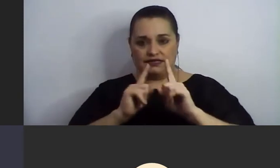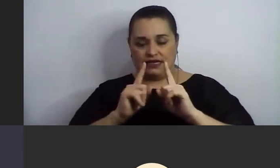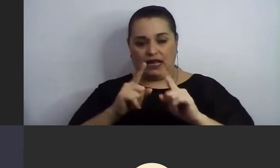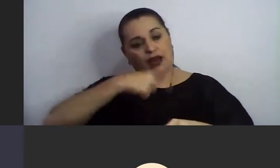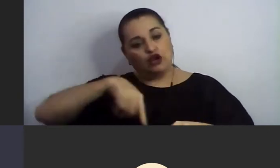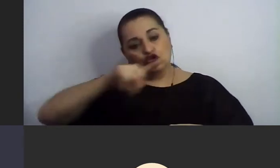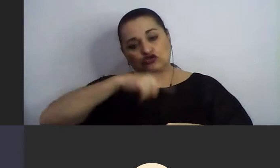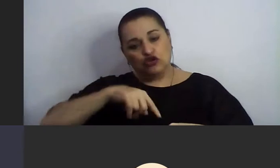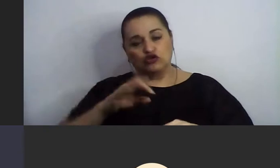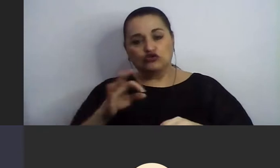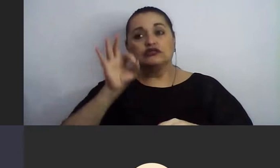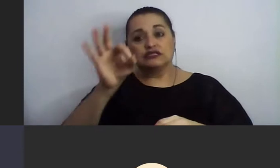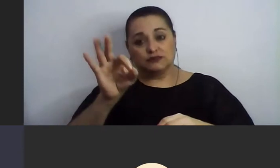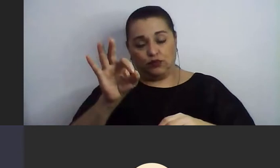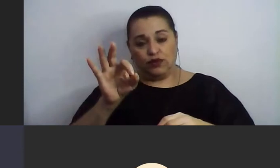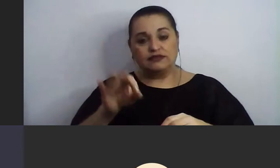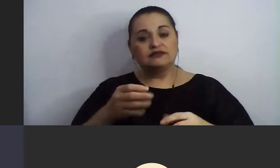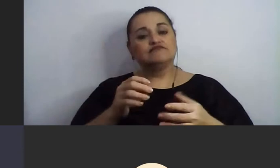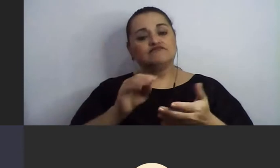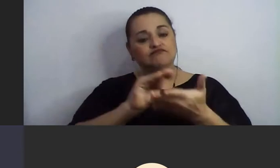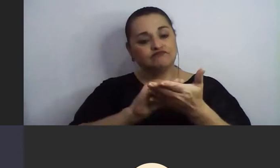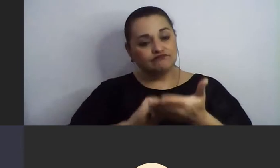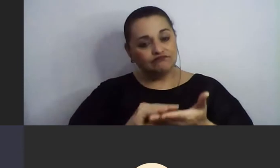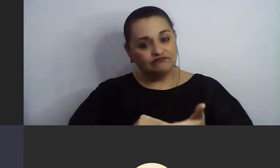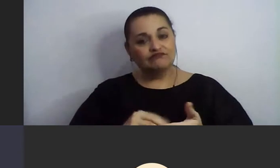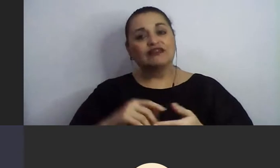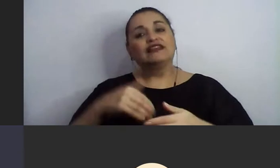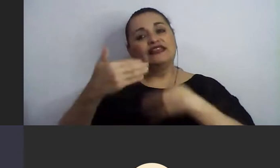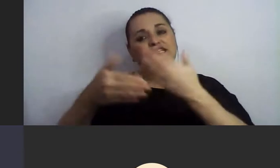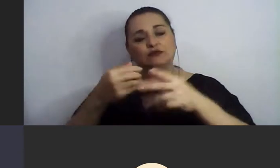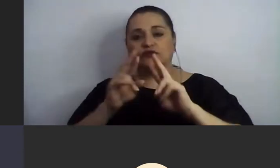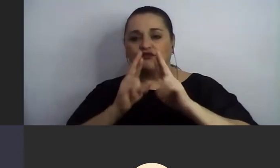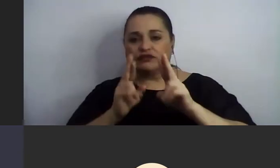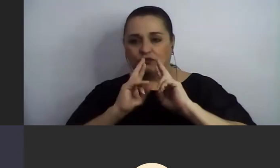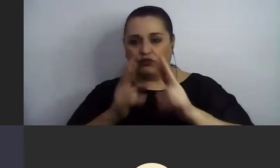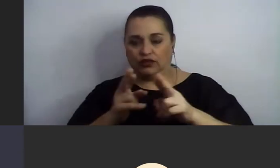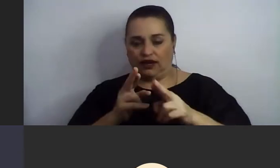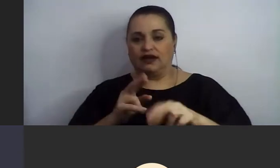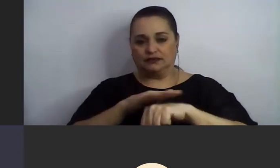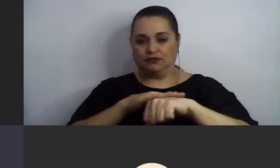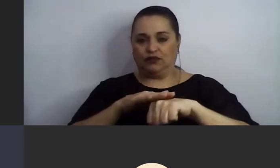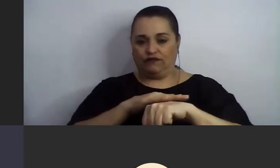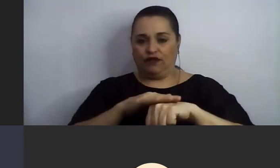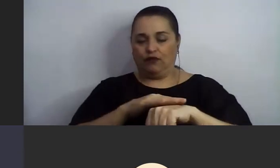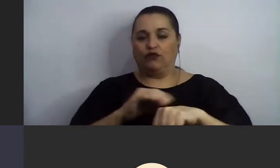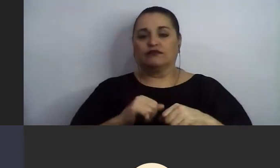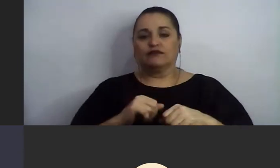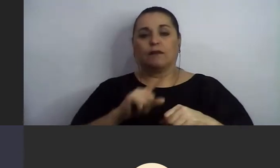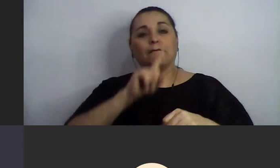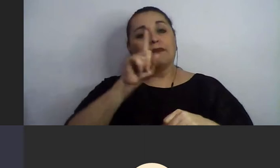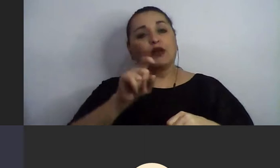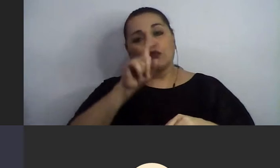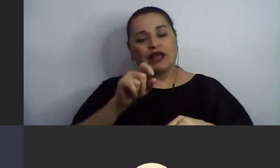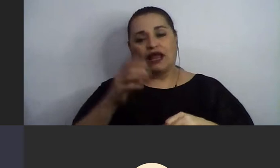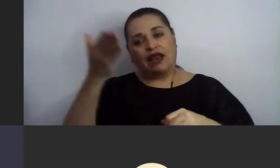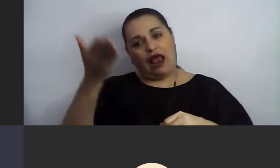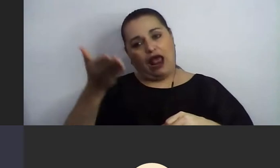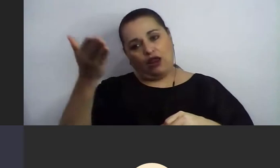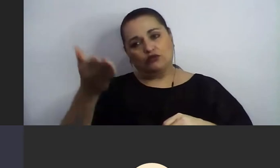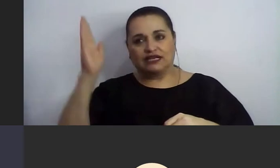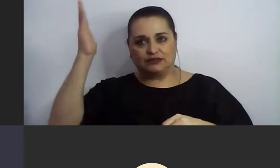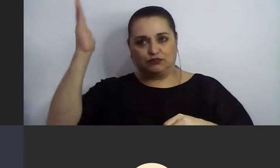tomarlas de referencia y posiblemente hacerle las preguntas a los expositores.